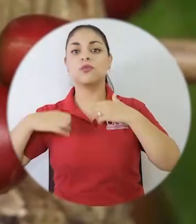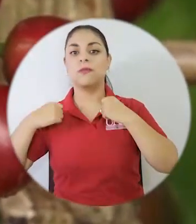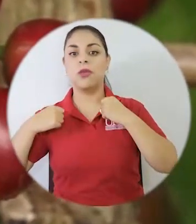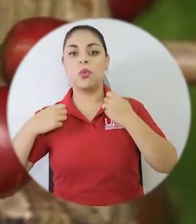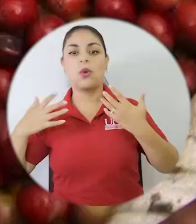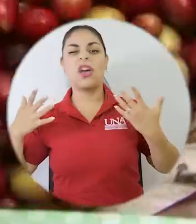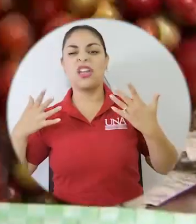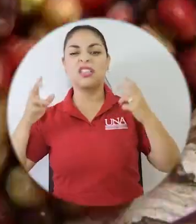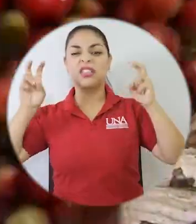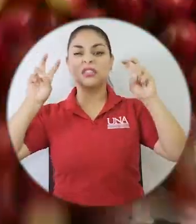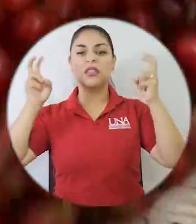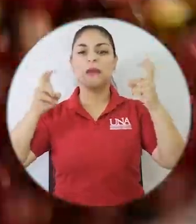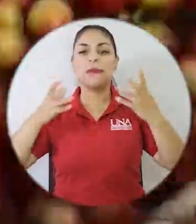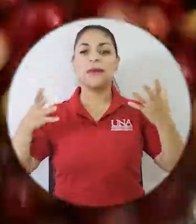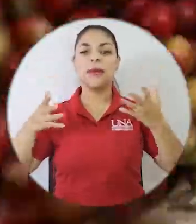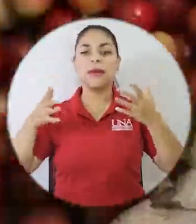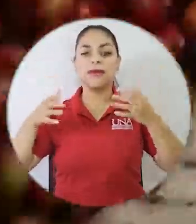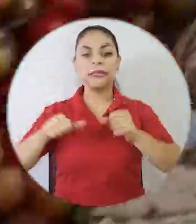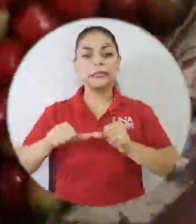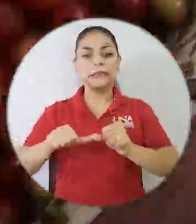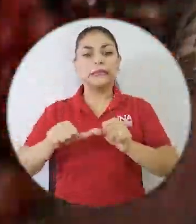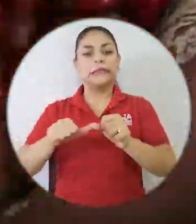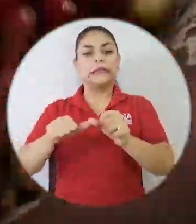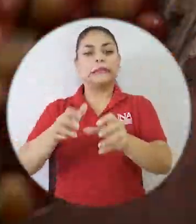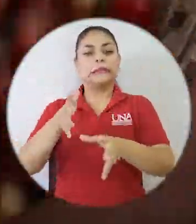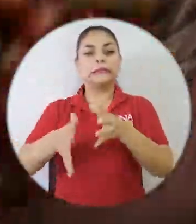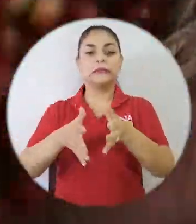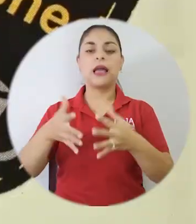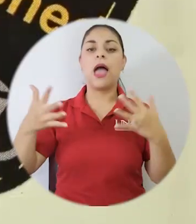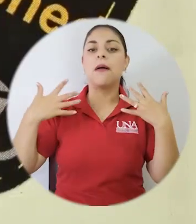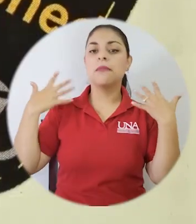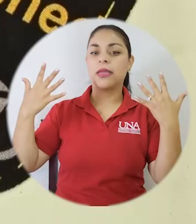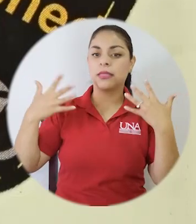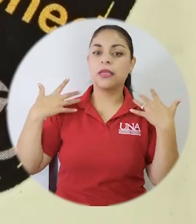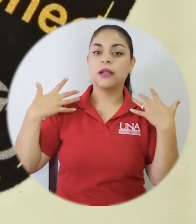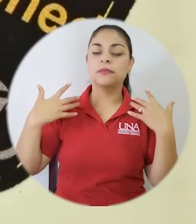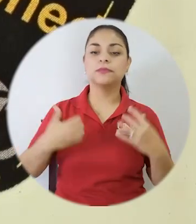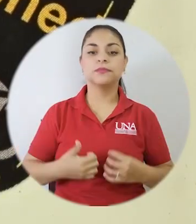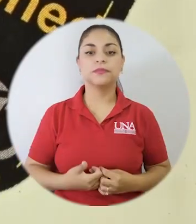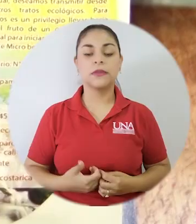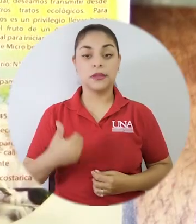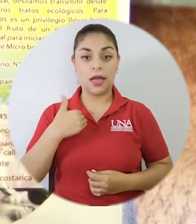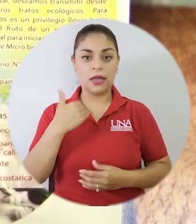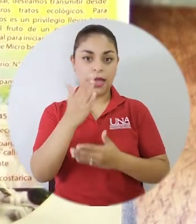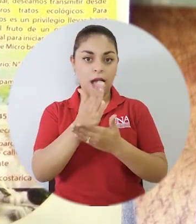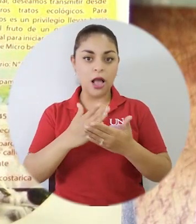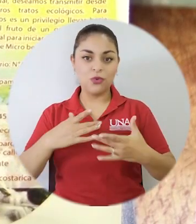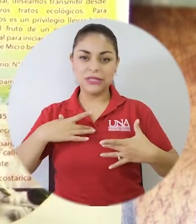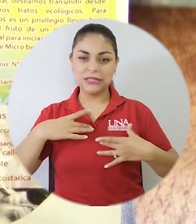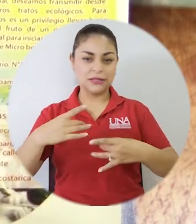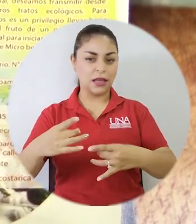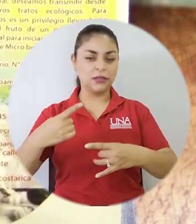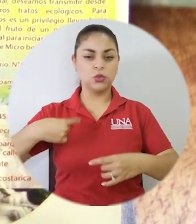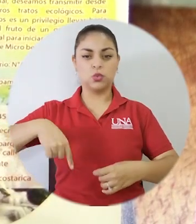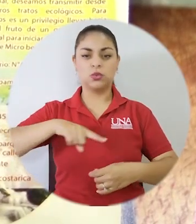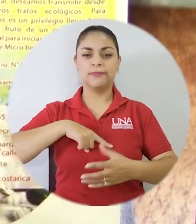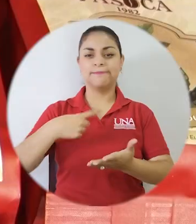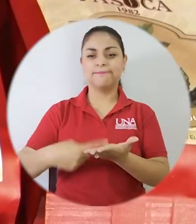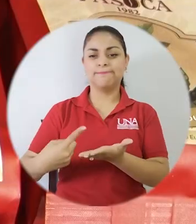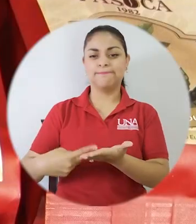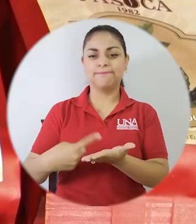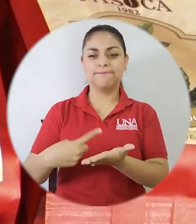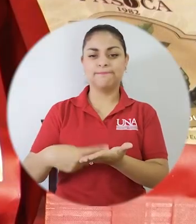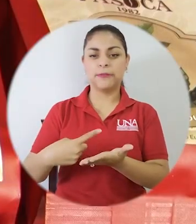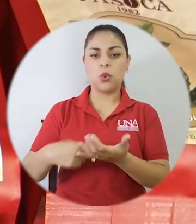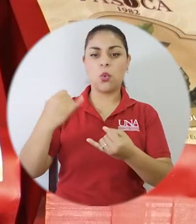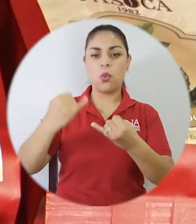asumido en materia de sostenibilidad ambiental. Hay una cosa que es muy interesante que hemos venido discutiendo en